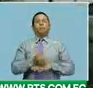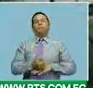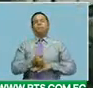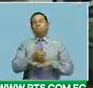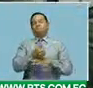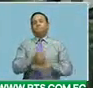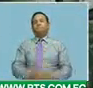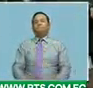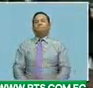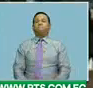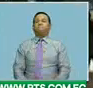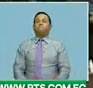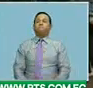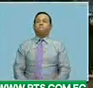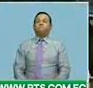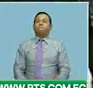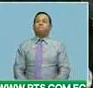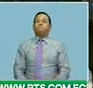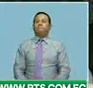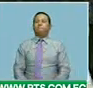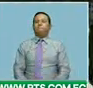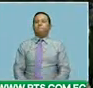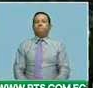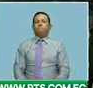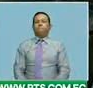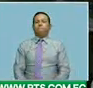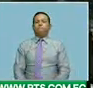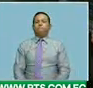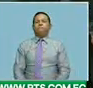Ecuador, informó Eric Zambrano.